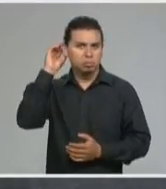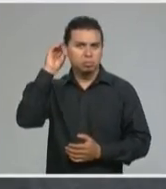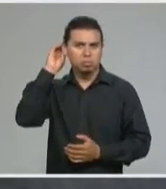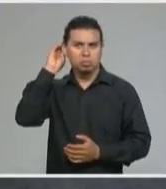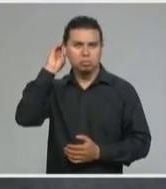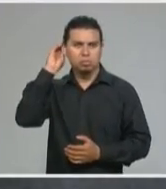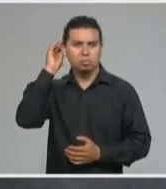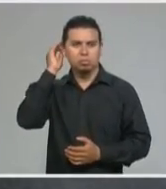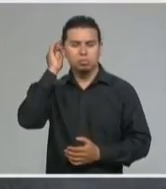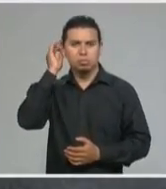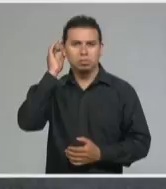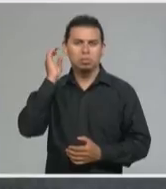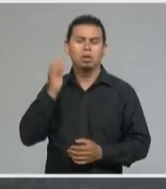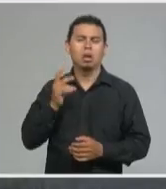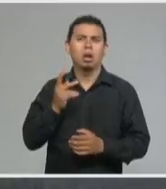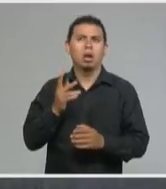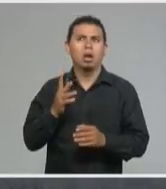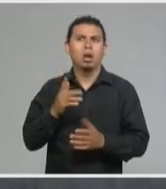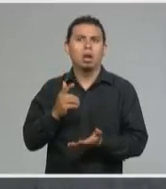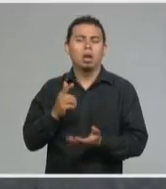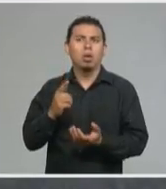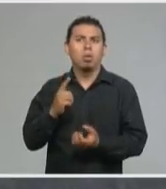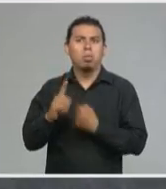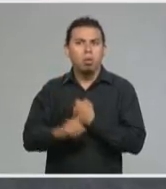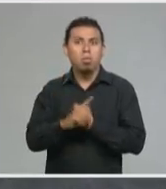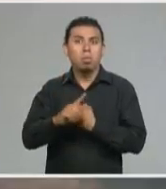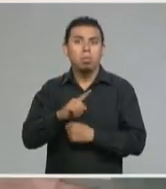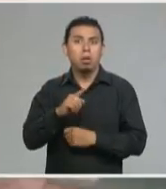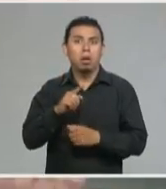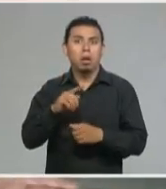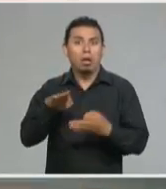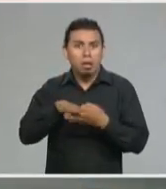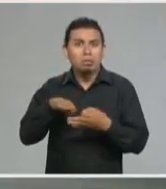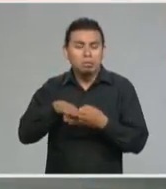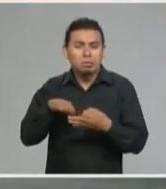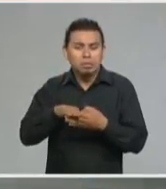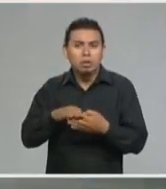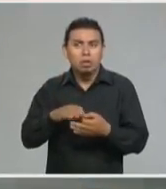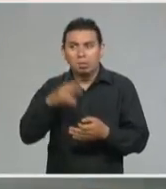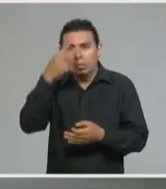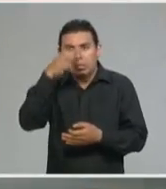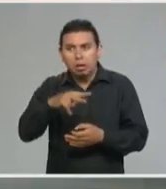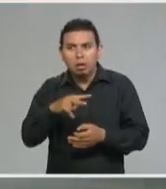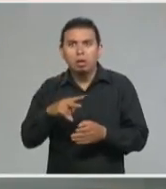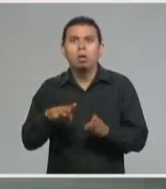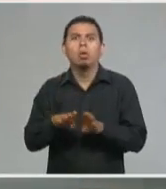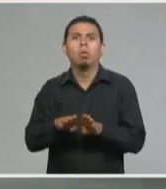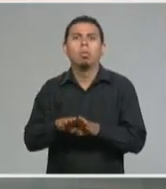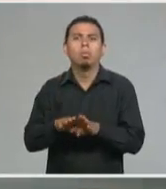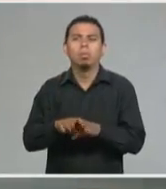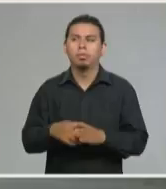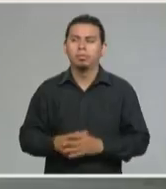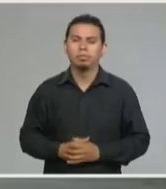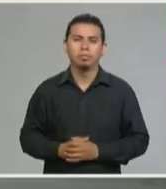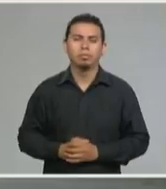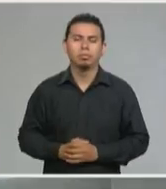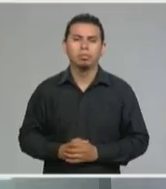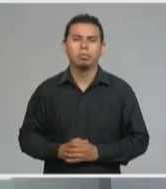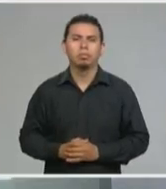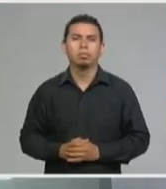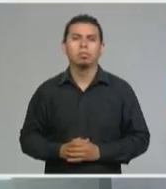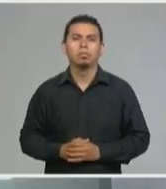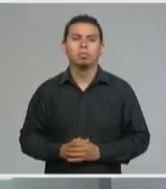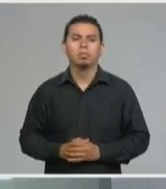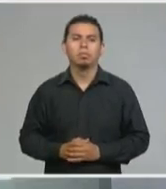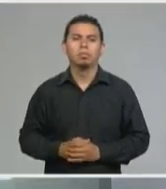¿qué tan recurrente es este padecimiento en la población en México y particularmente en el sureste? Bueno, es un cáncer